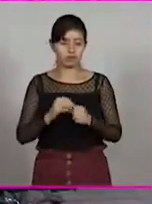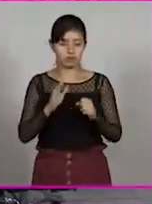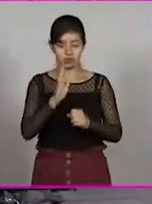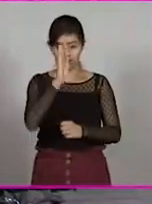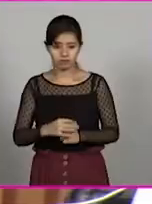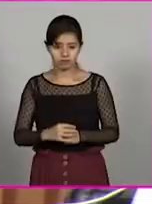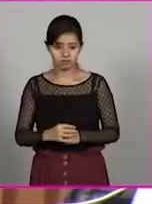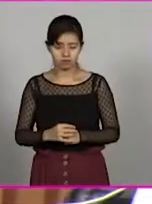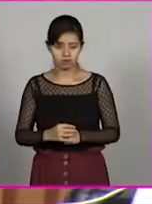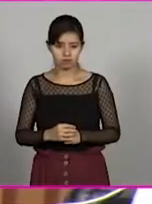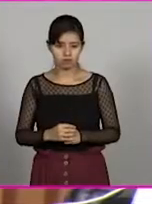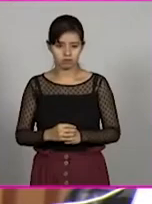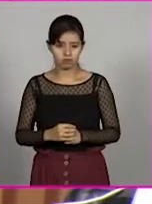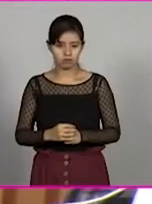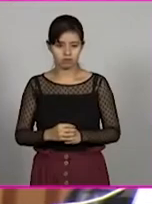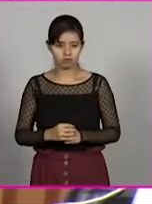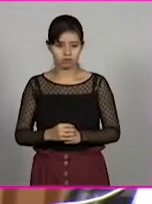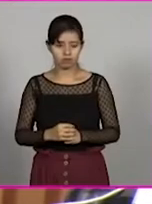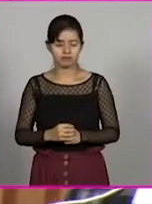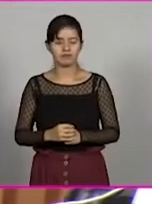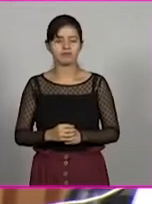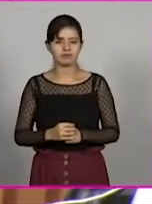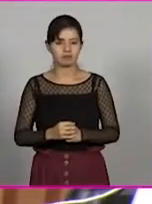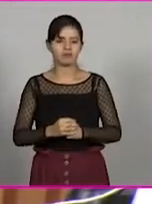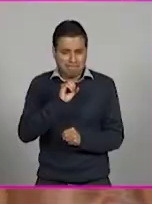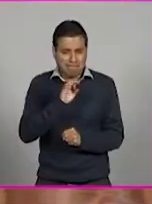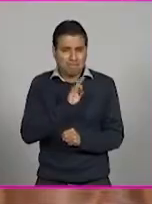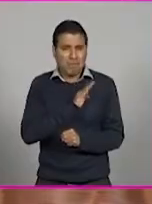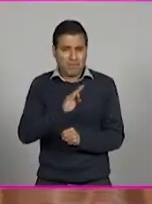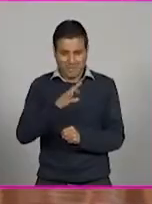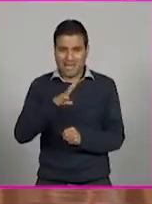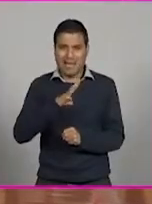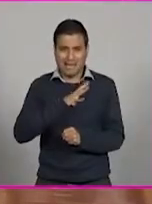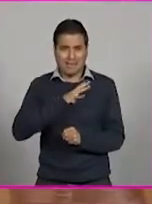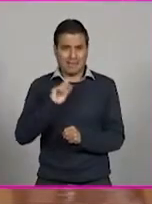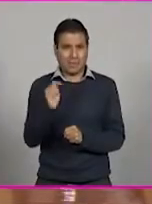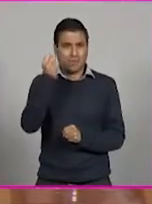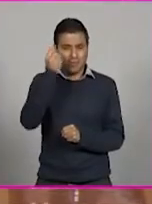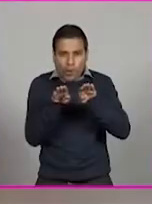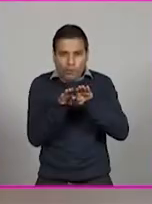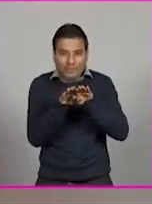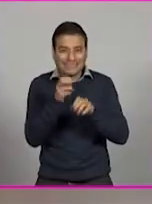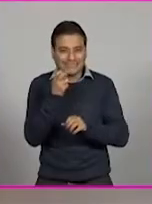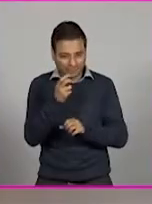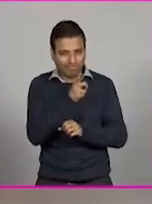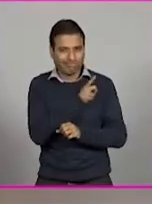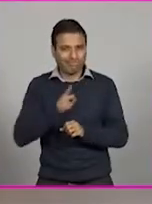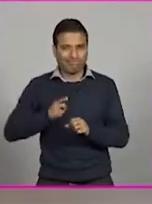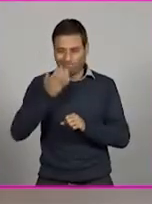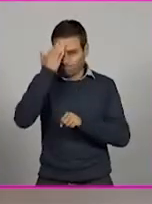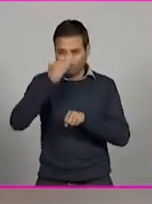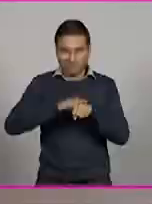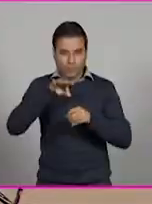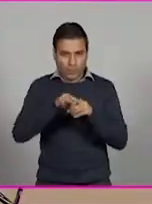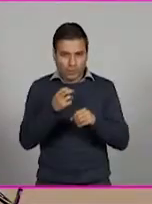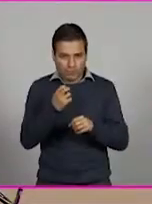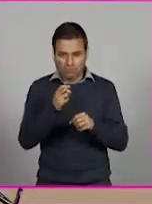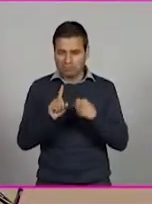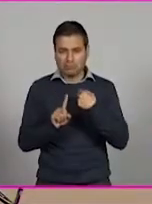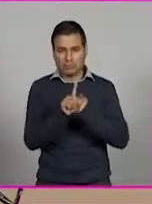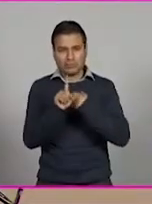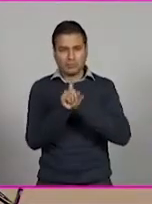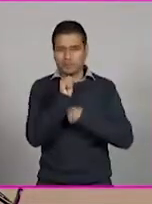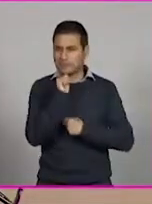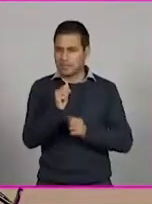de hacienda la ampliación del presupuesto de línea para 2020 pues daría un mal mensaje de dependencia de un organismo autónomo respecto a una